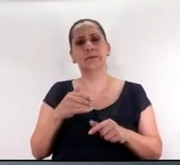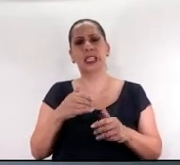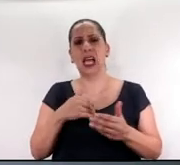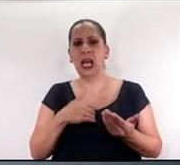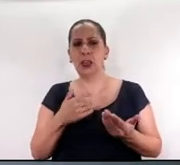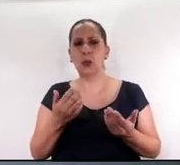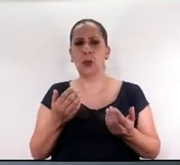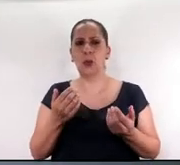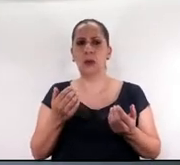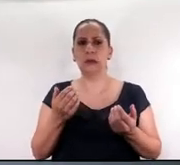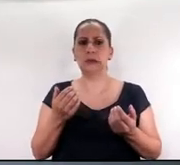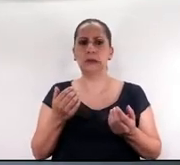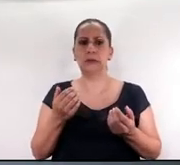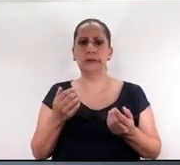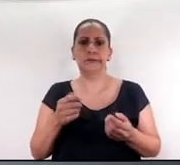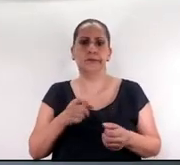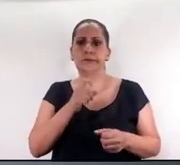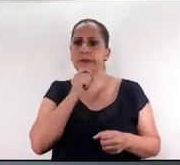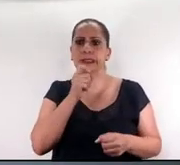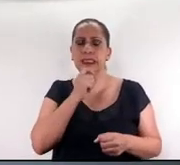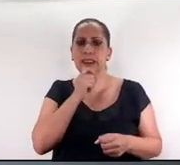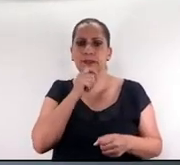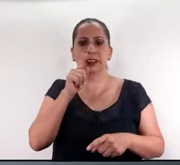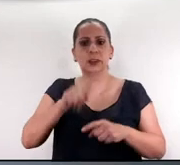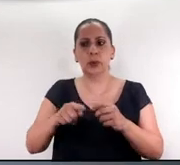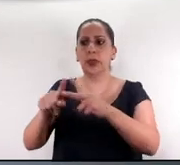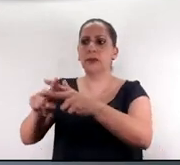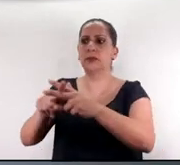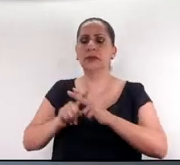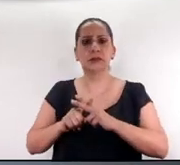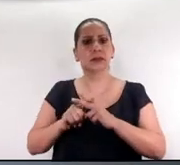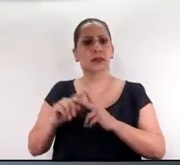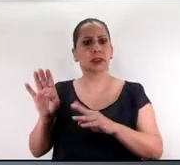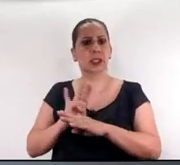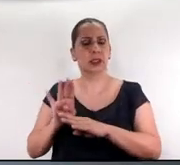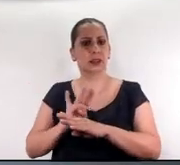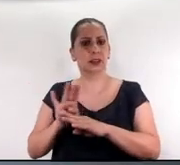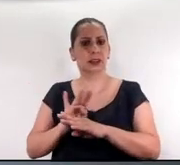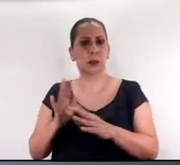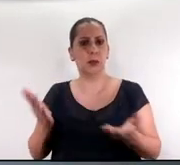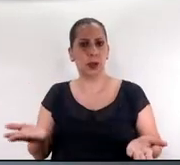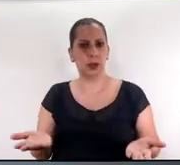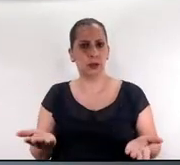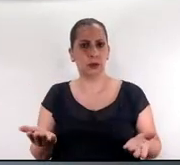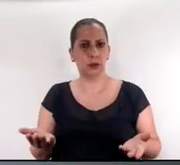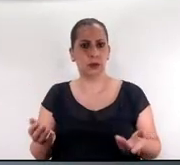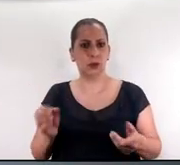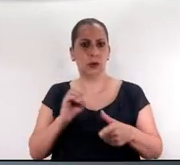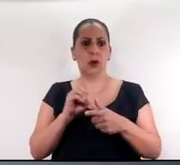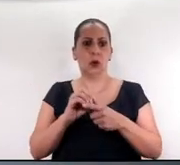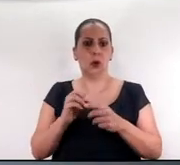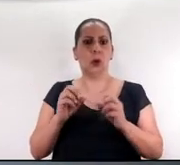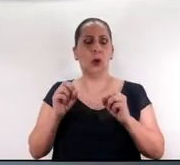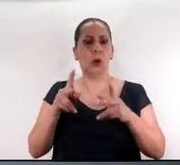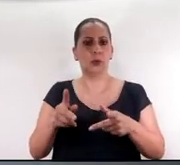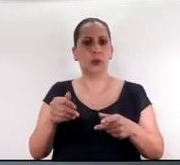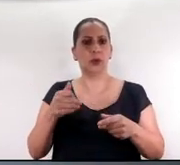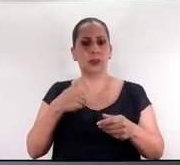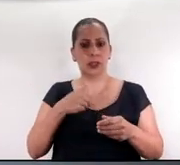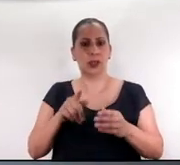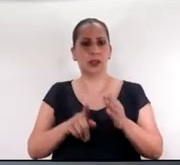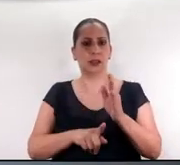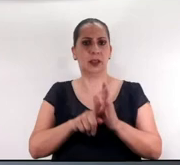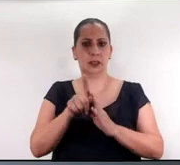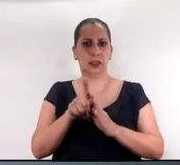una baja posibilidad de poder acceder a un crédito en un banco e incluso en la oferta que existe a nivel de